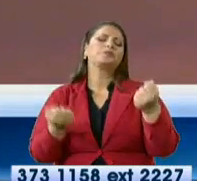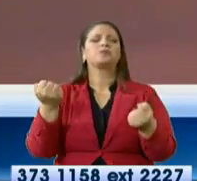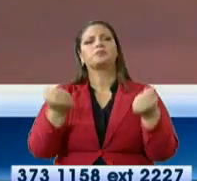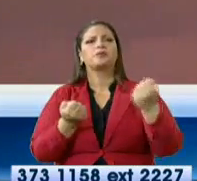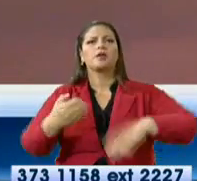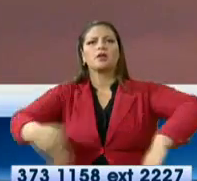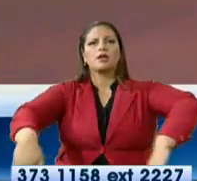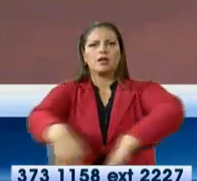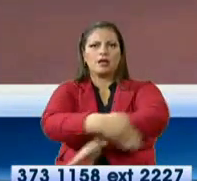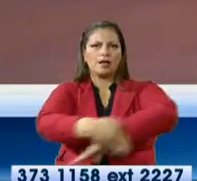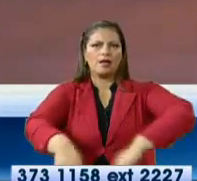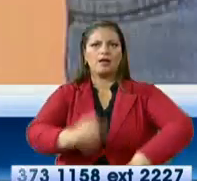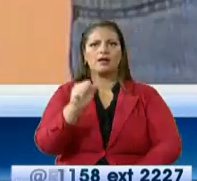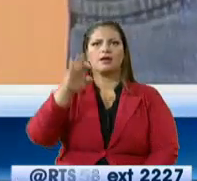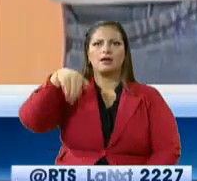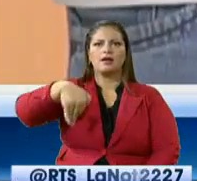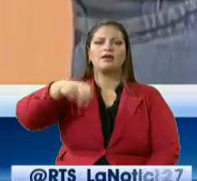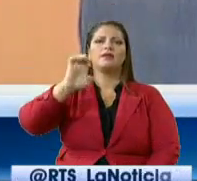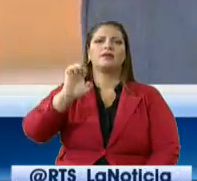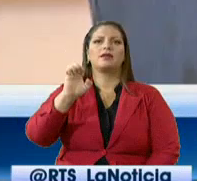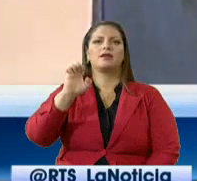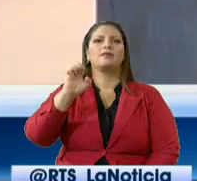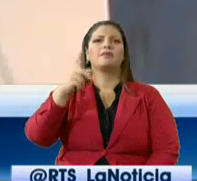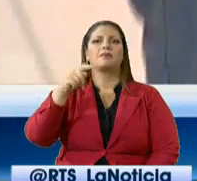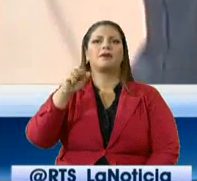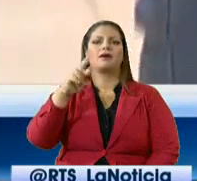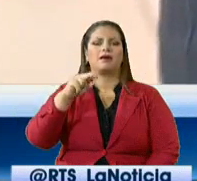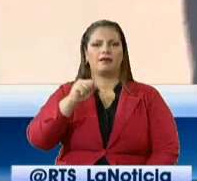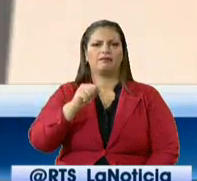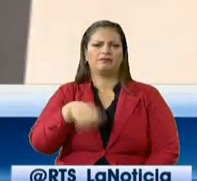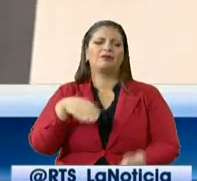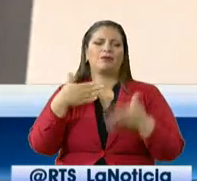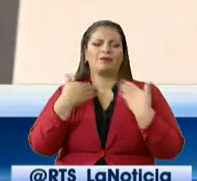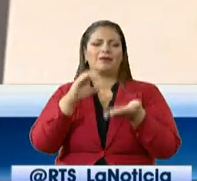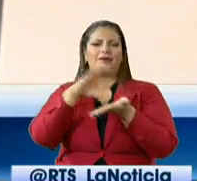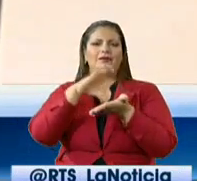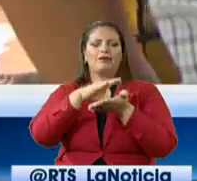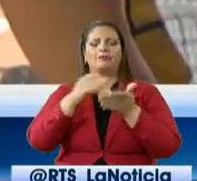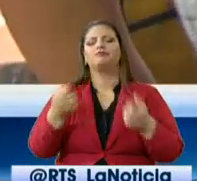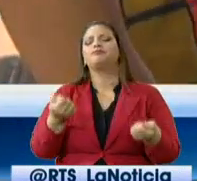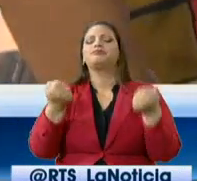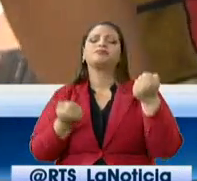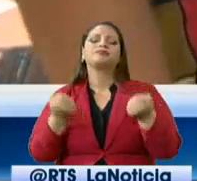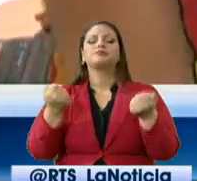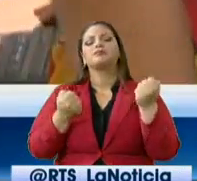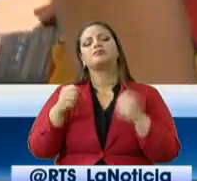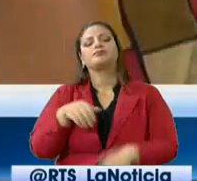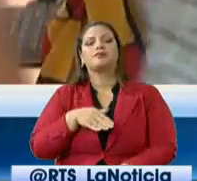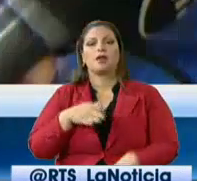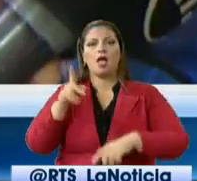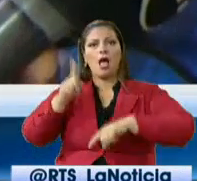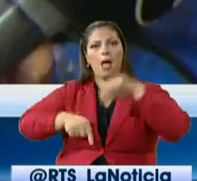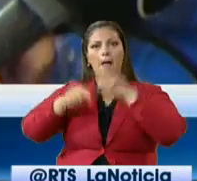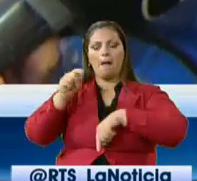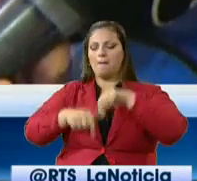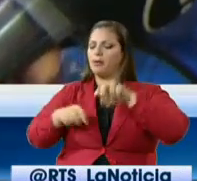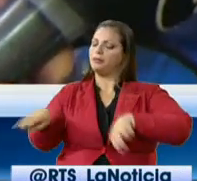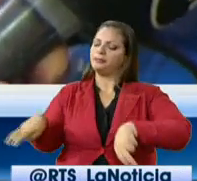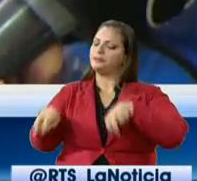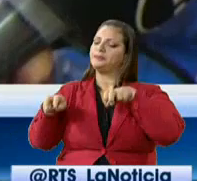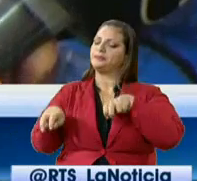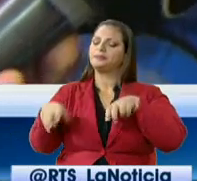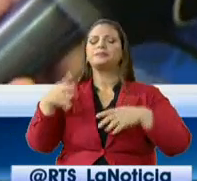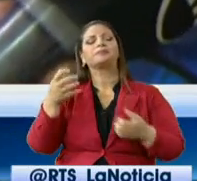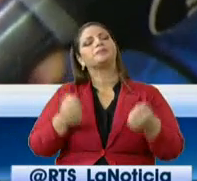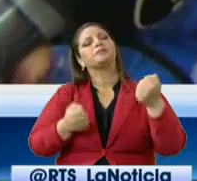Antepara, centro de Guayaquil. Al momento, la víctima se encontraba en compañía de un amigo. A mis compañeros le